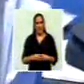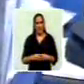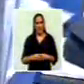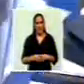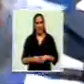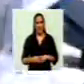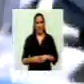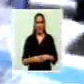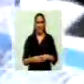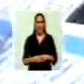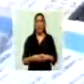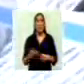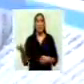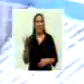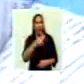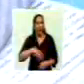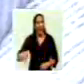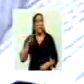Para que los vean.